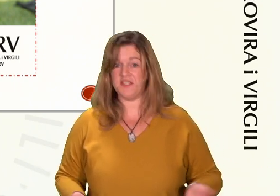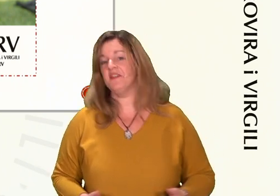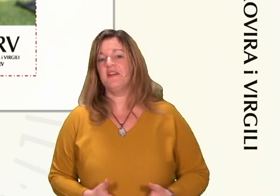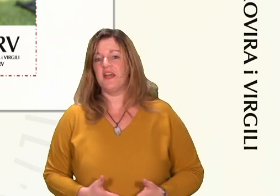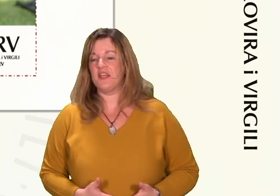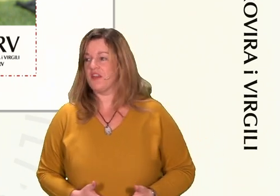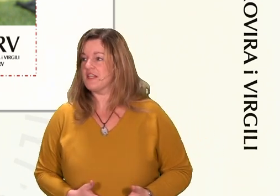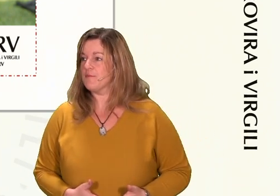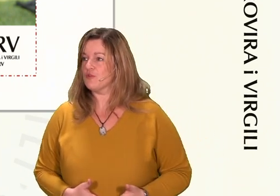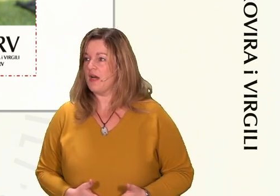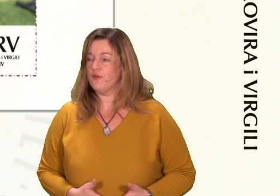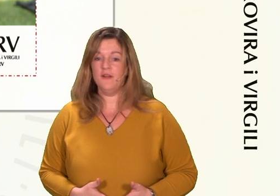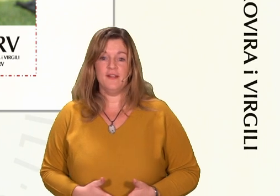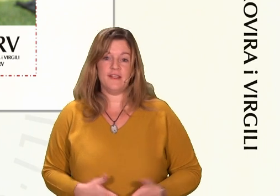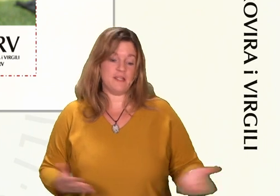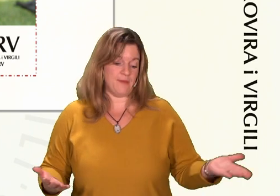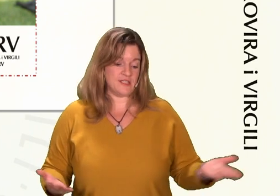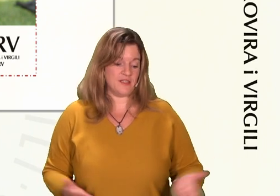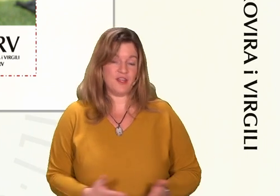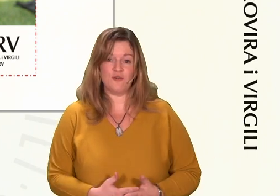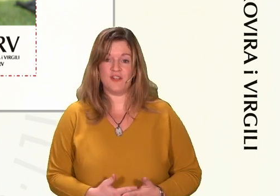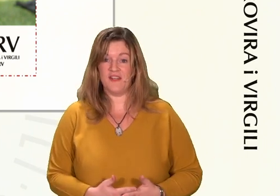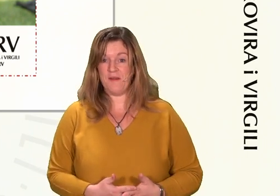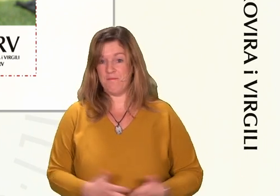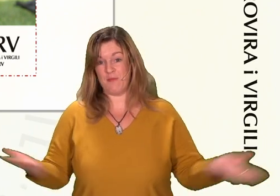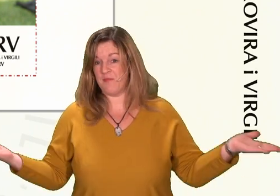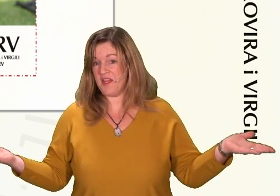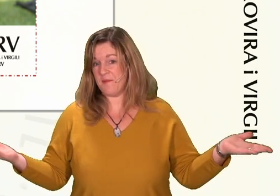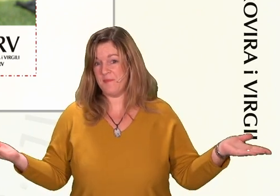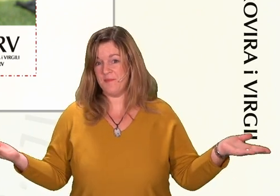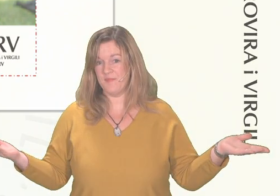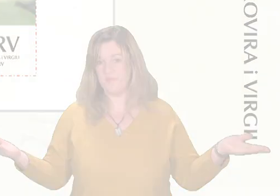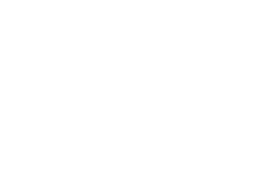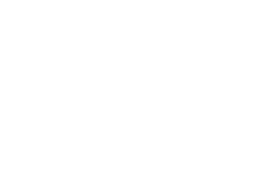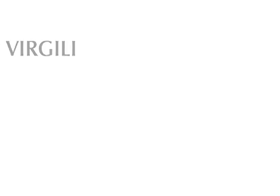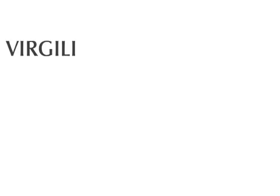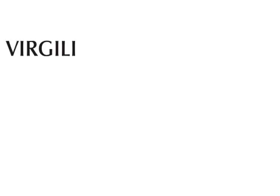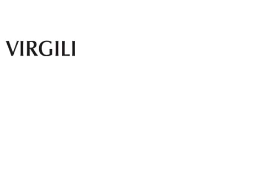me consta que sí, en iniciar este posgrado, y sin más deciros que vamos a empezar.